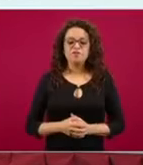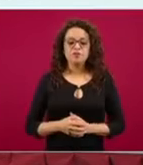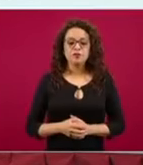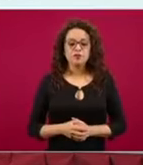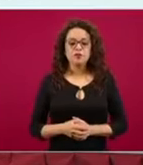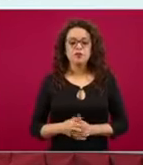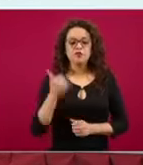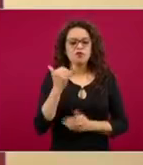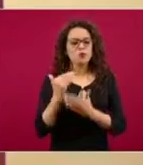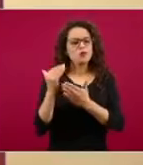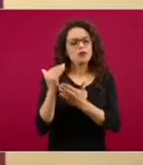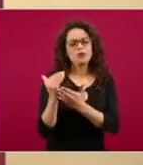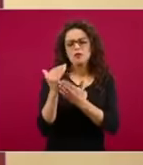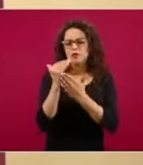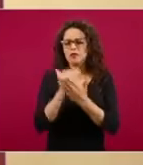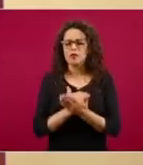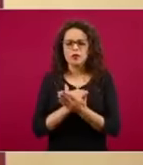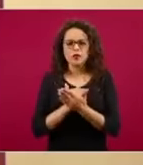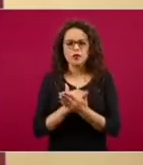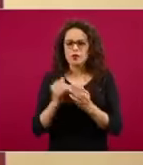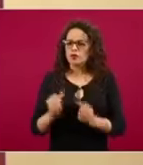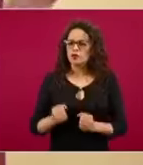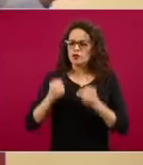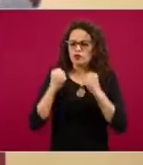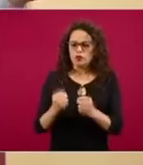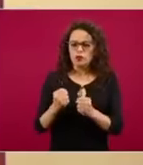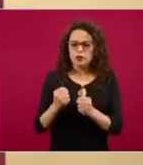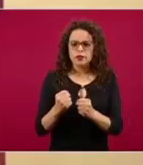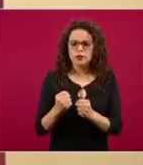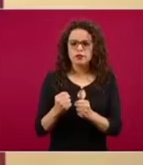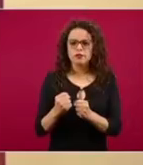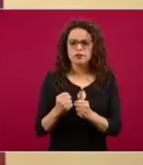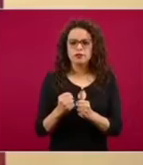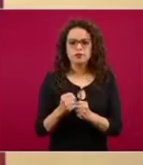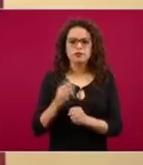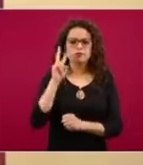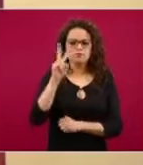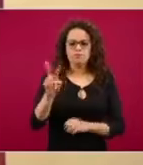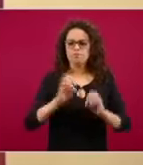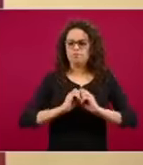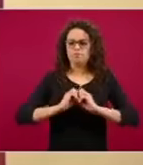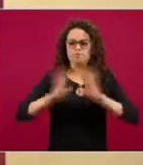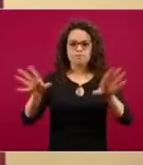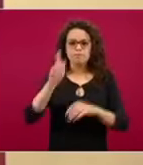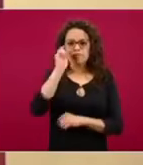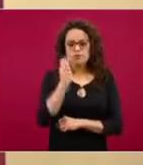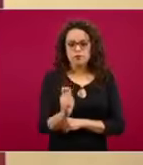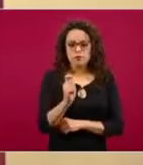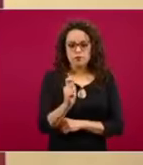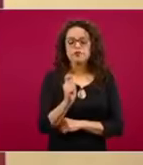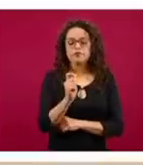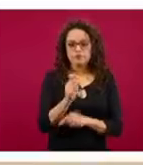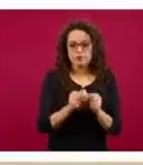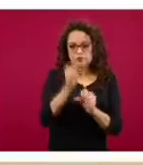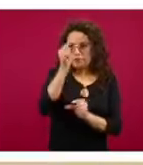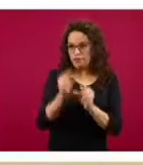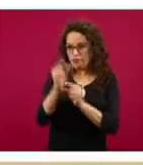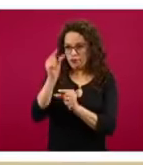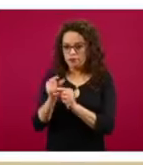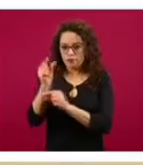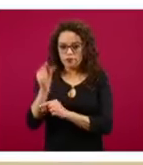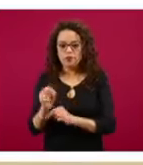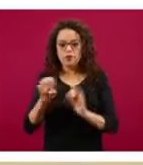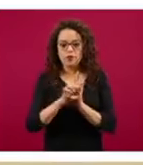menor magnitud evidente en los gráficos y en los números, tenemos sitios como son